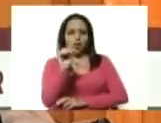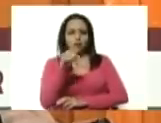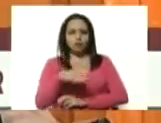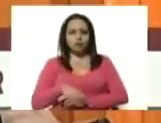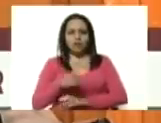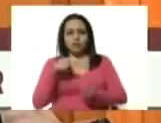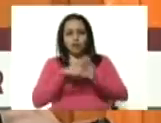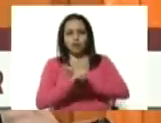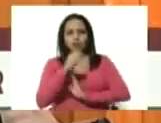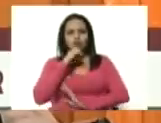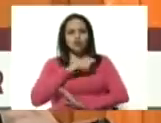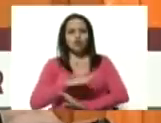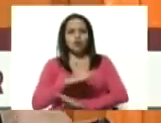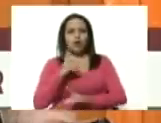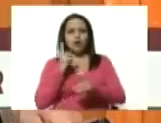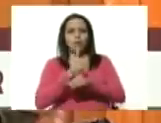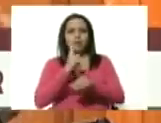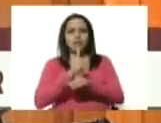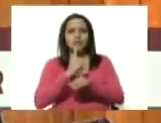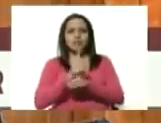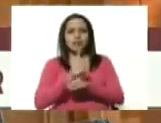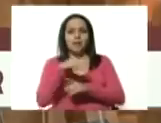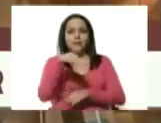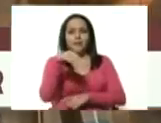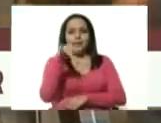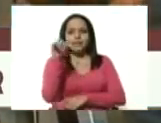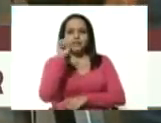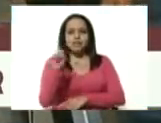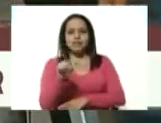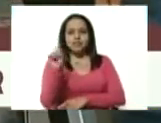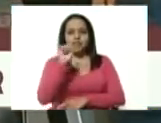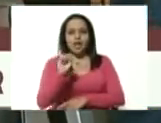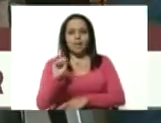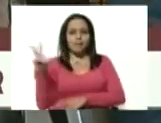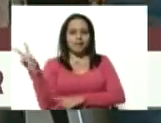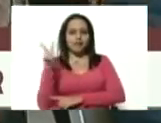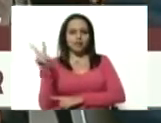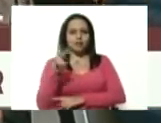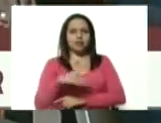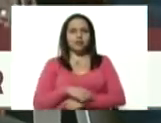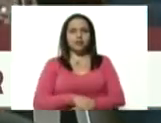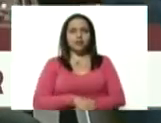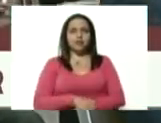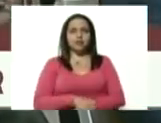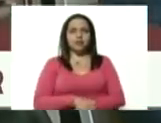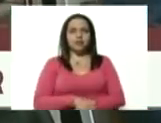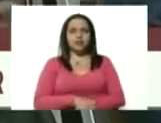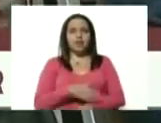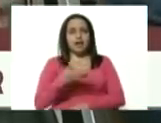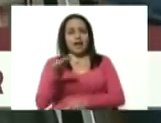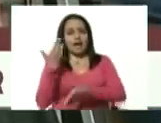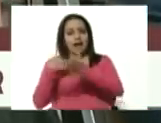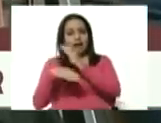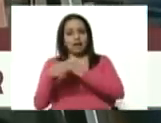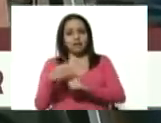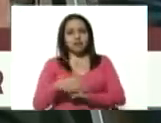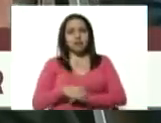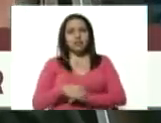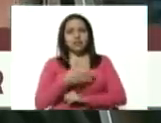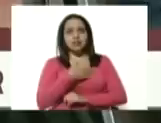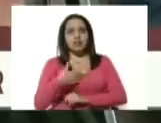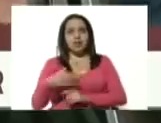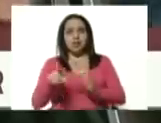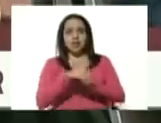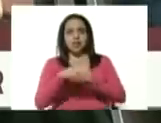concurso. No fue un saboteo porque, para empezar, se fue a pedir un derecho de palabra. Un grupo de